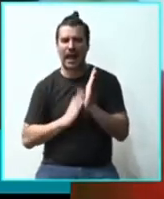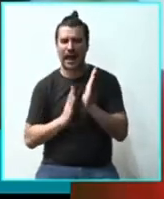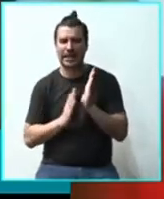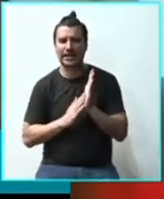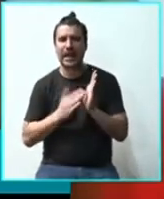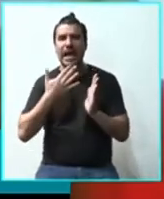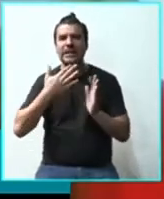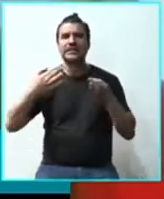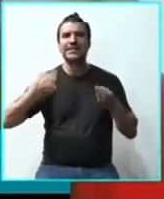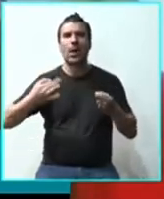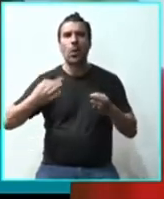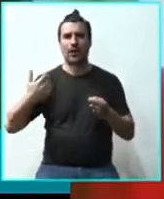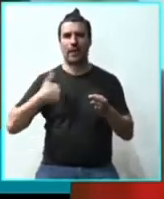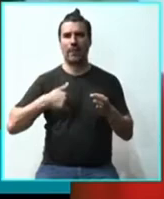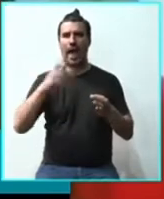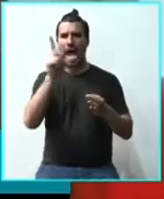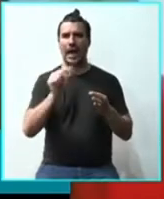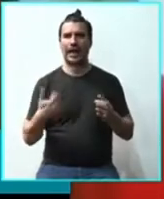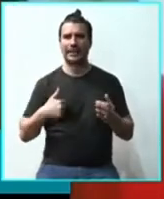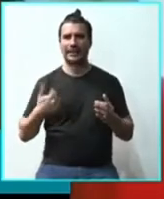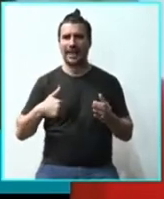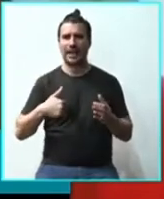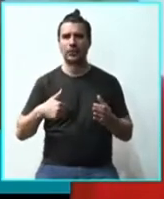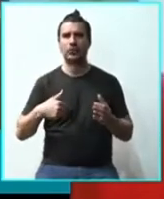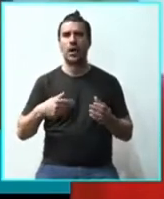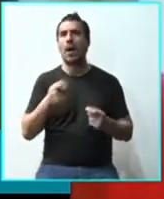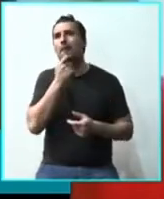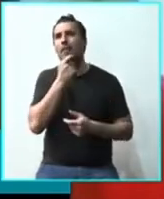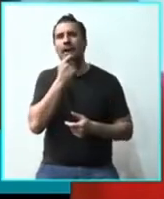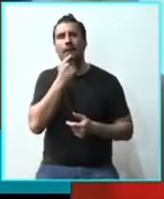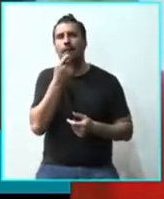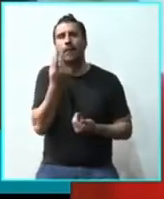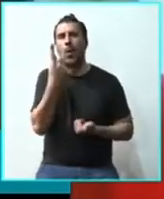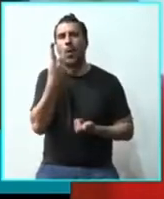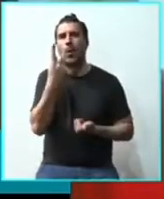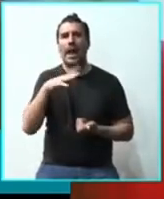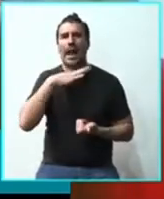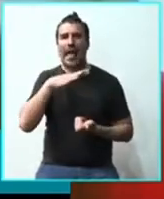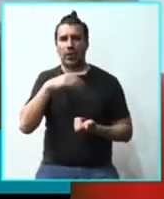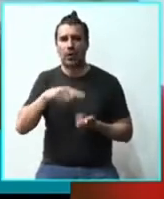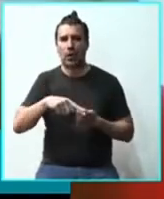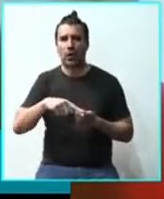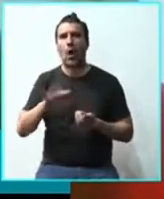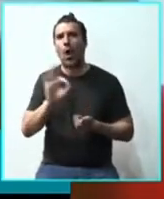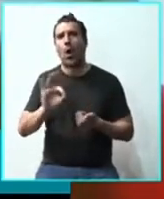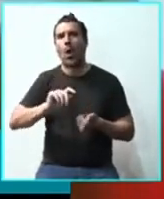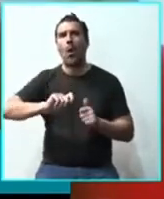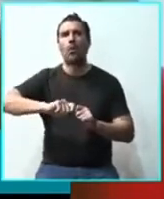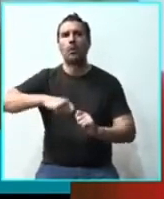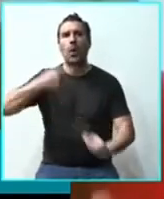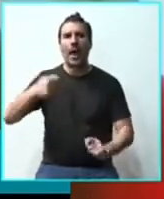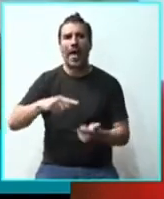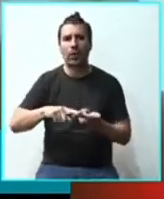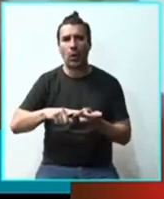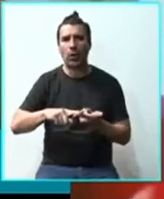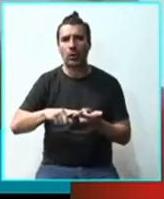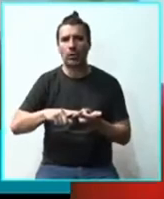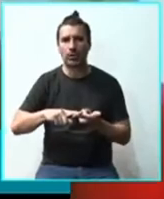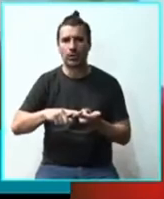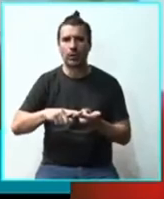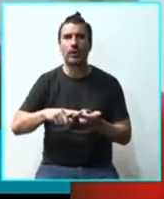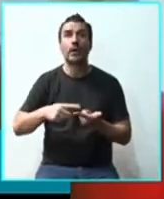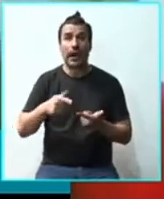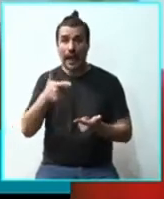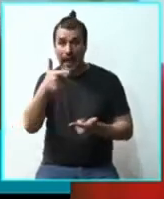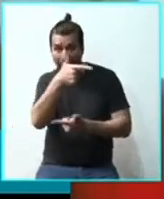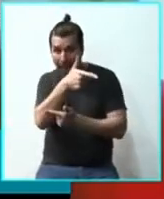lograr capturar a un prófugo por un delito de violación, ¿estamos dispuestos o no? Es esa ecuación la que está